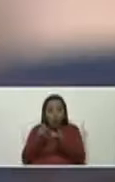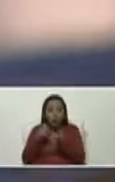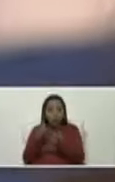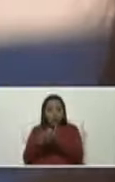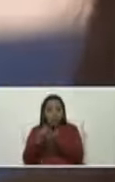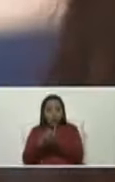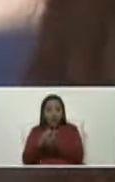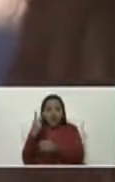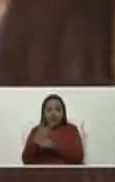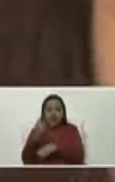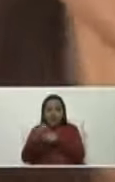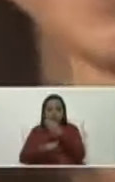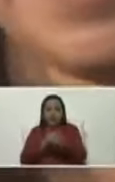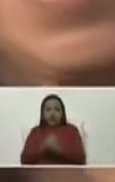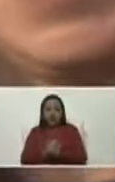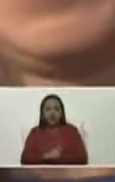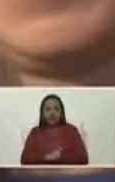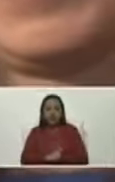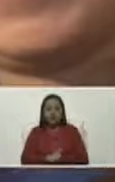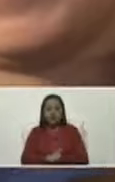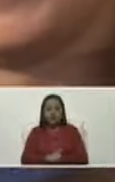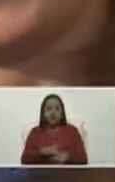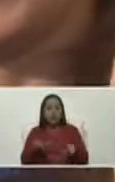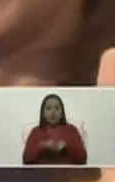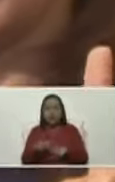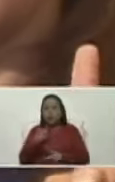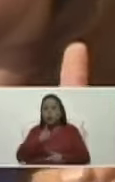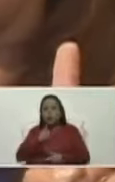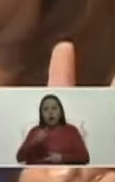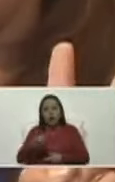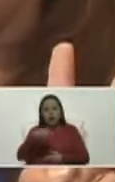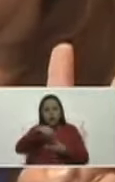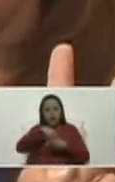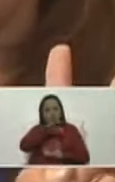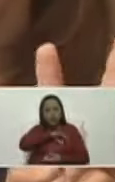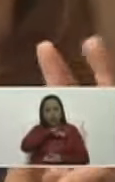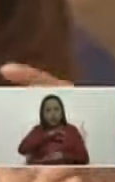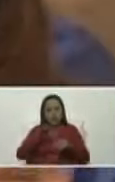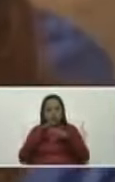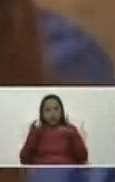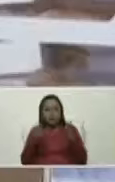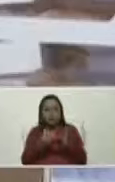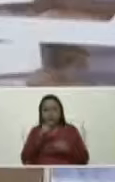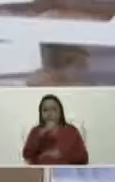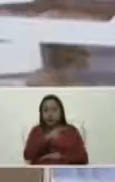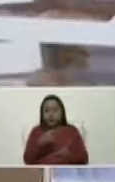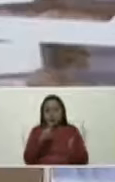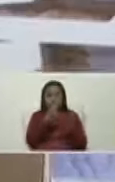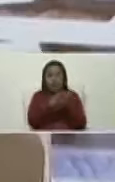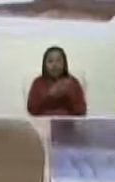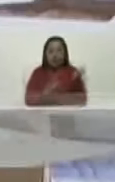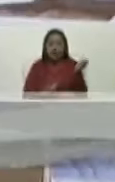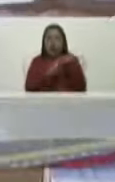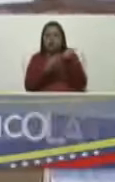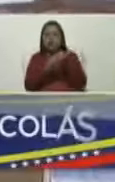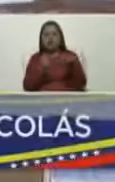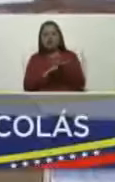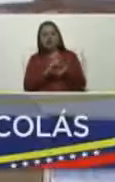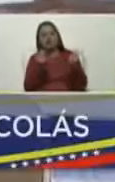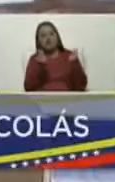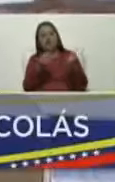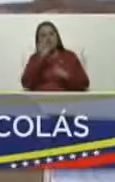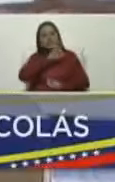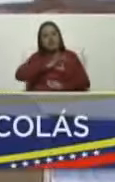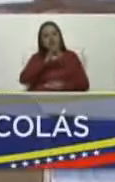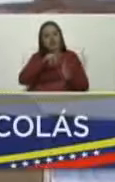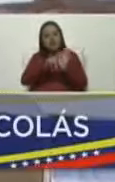que cobrar, como cualquier sociedad en el mundo, y con los impuestos invierte en la economía, en la sociedad, en los derechos